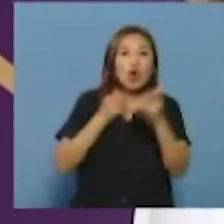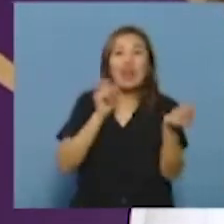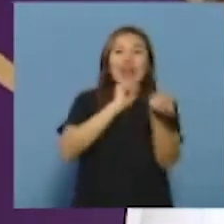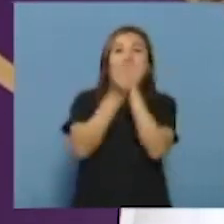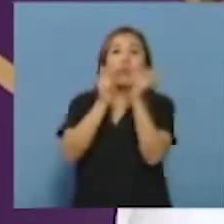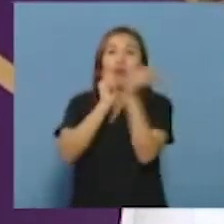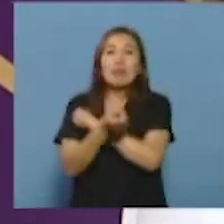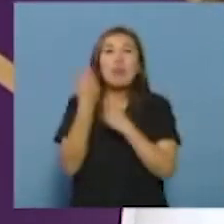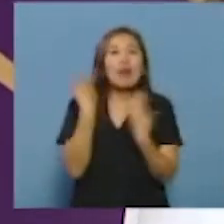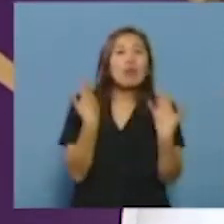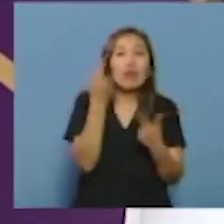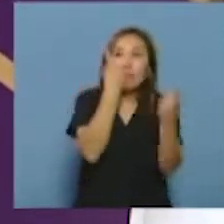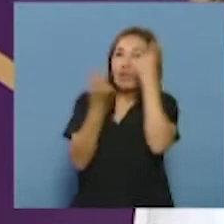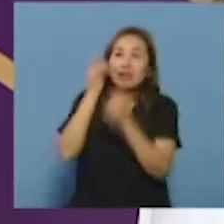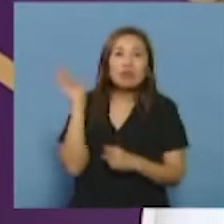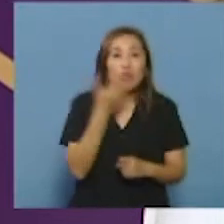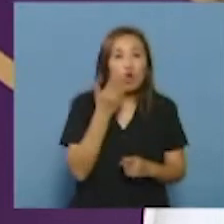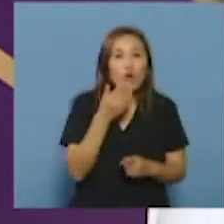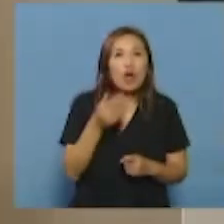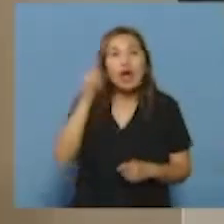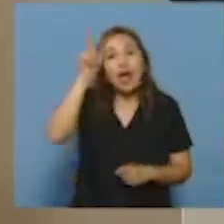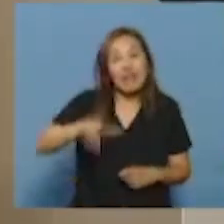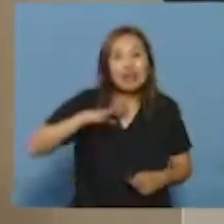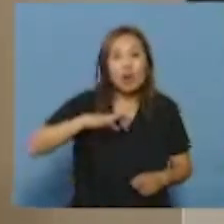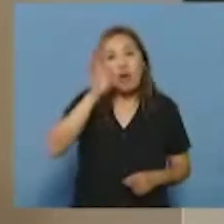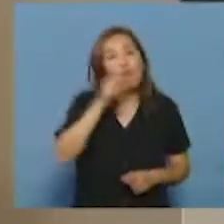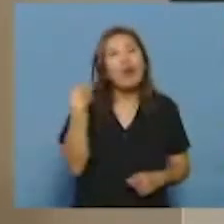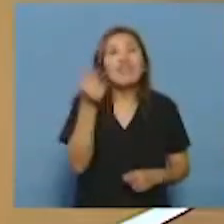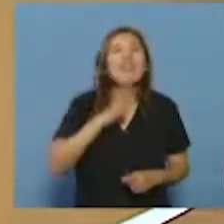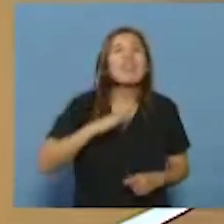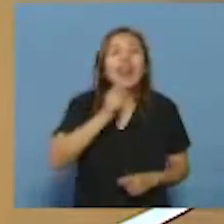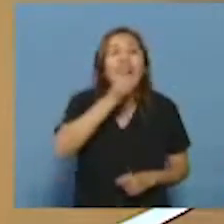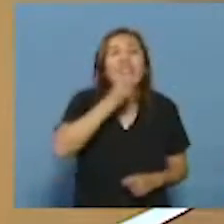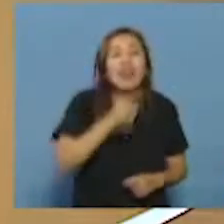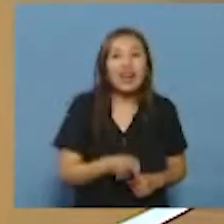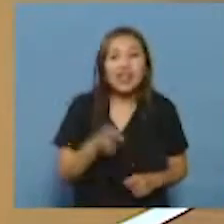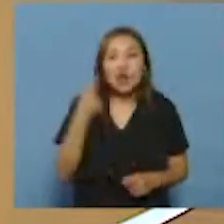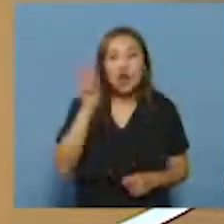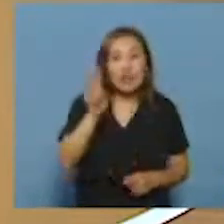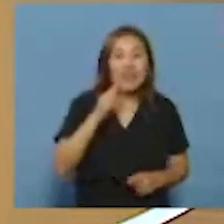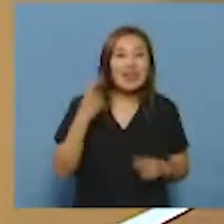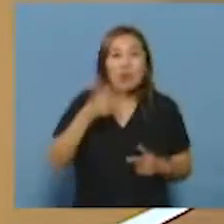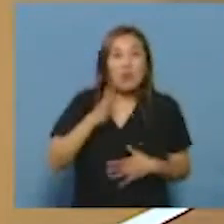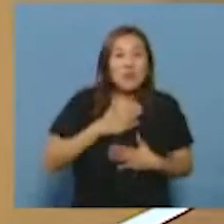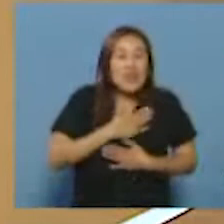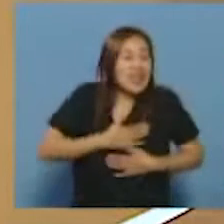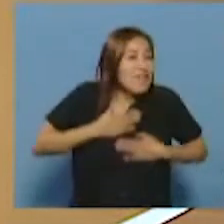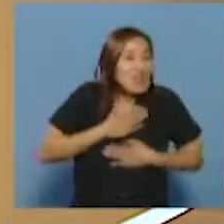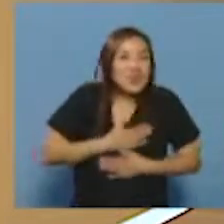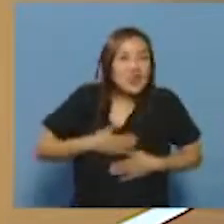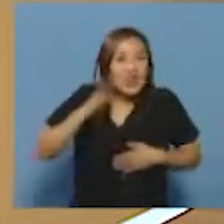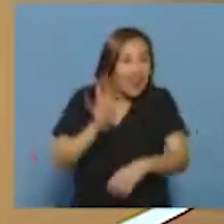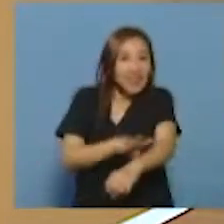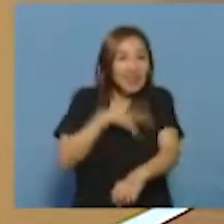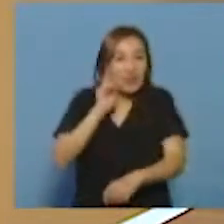rotando de a poco para aprender un poquito de todo. Bueno, hay una chica que falta hablar, por favor. Te veíamos recién muy emocionada cuando veías las